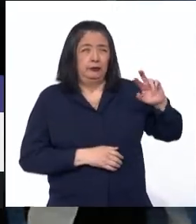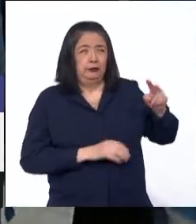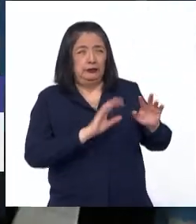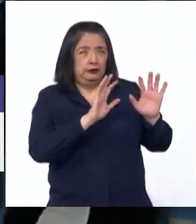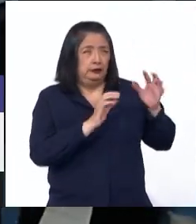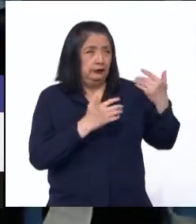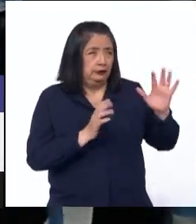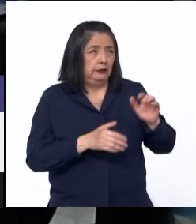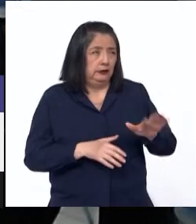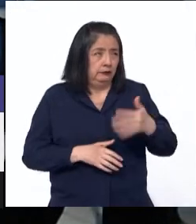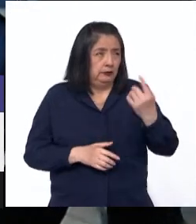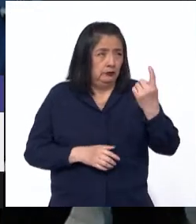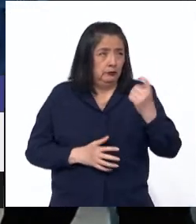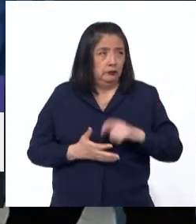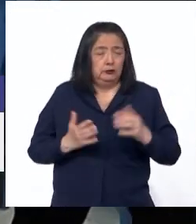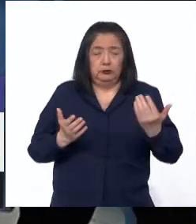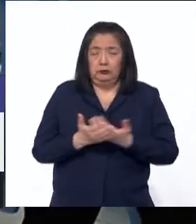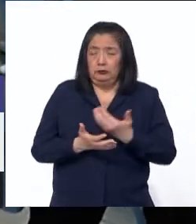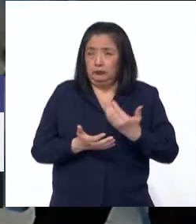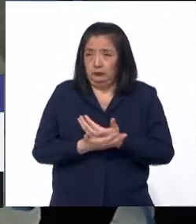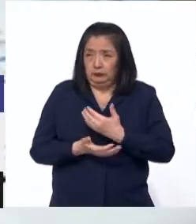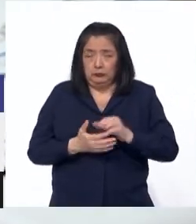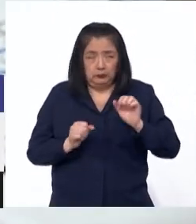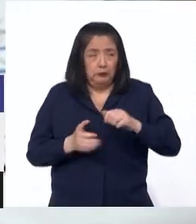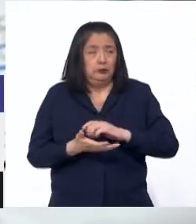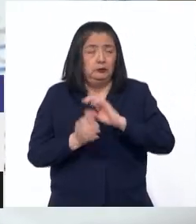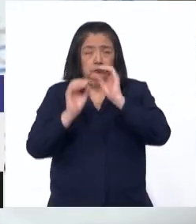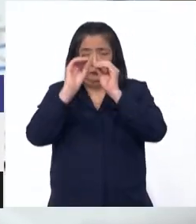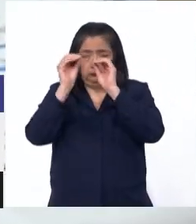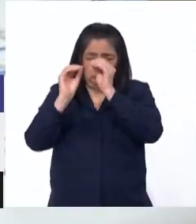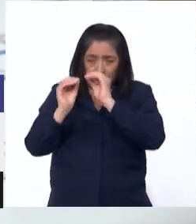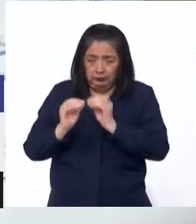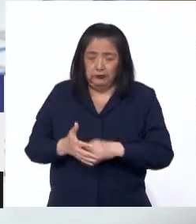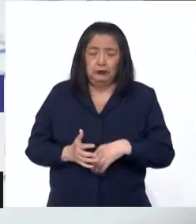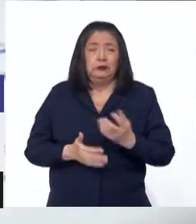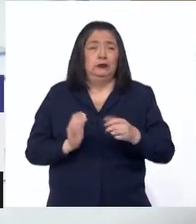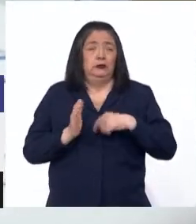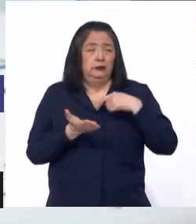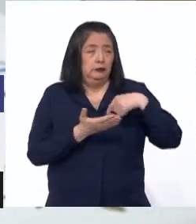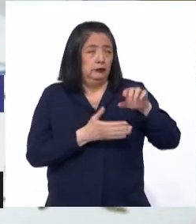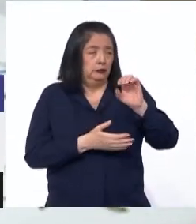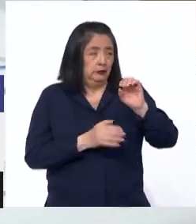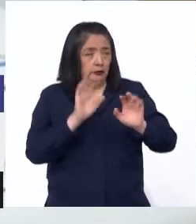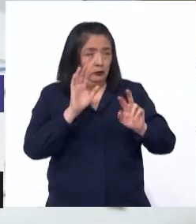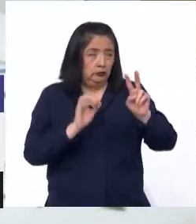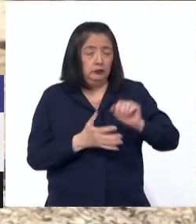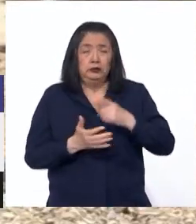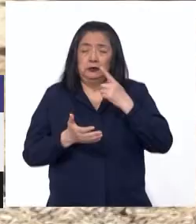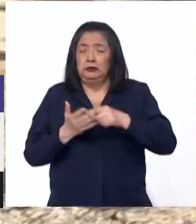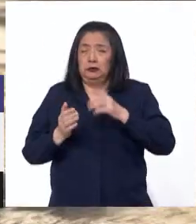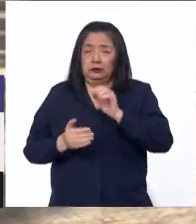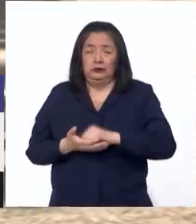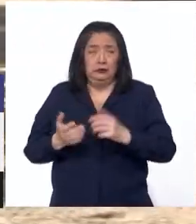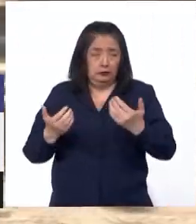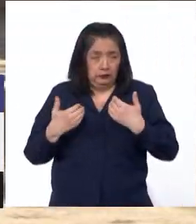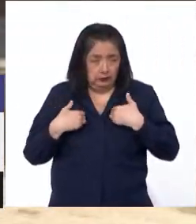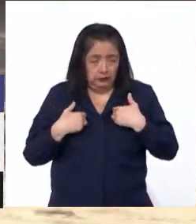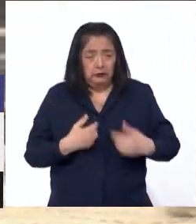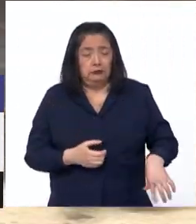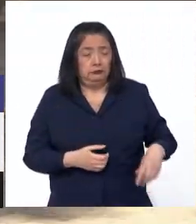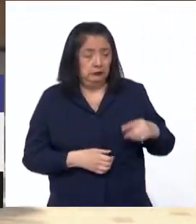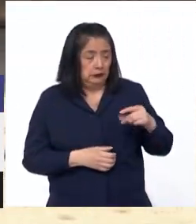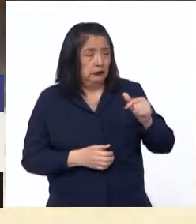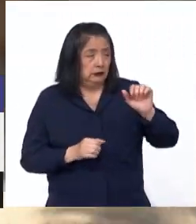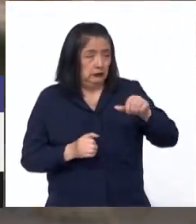una, y ahora en esta nueva gestión la hemos reestructurado, la ordenanza 012. ¿En qué consiste? Consiste en la tenencia de canes,